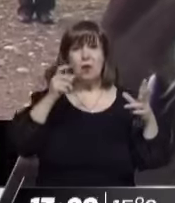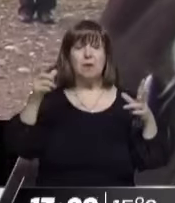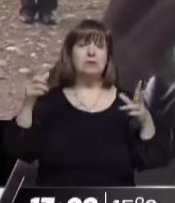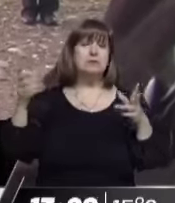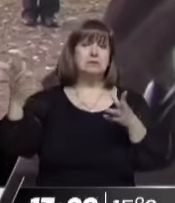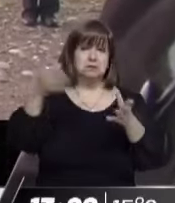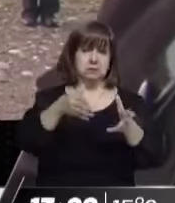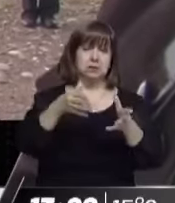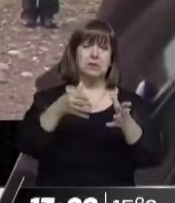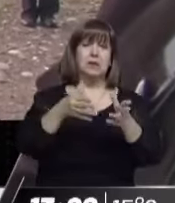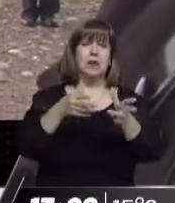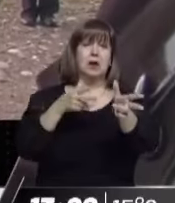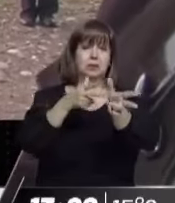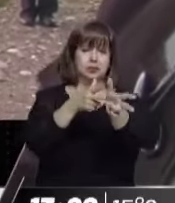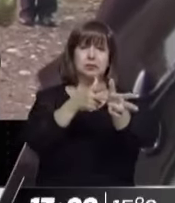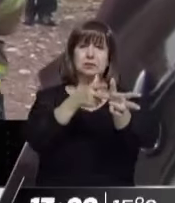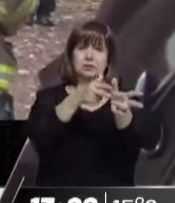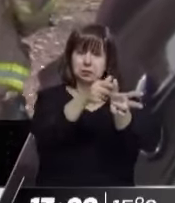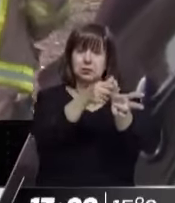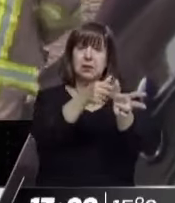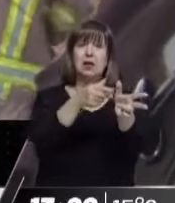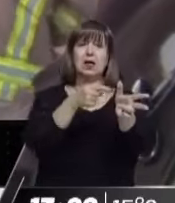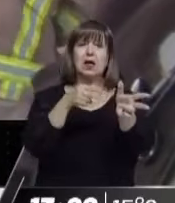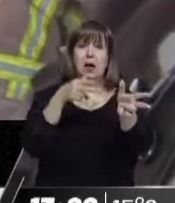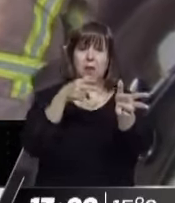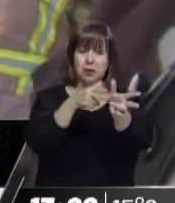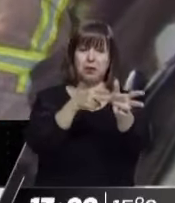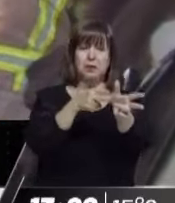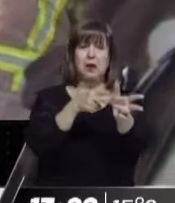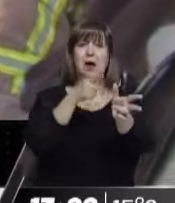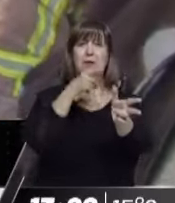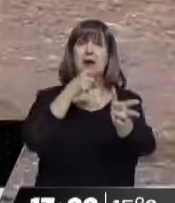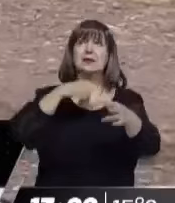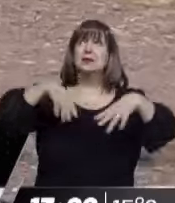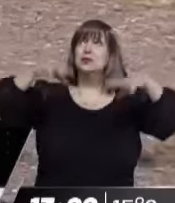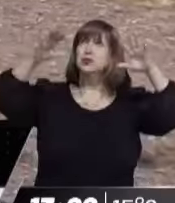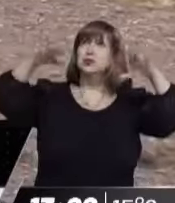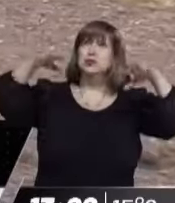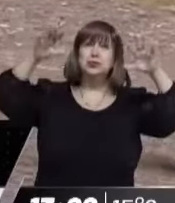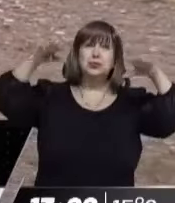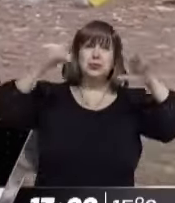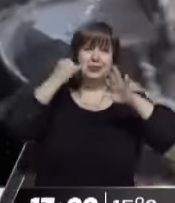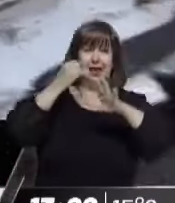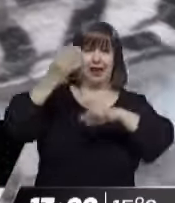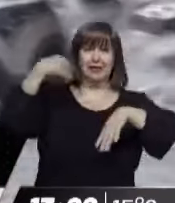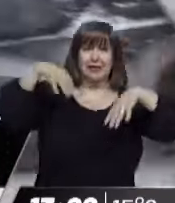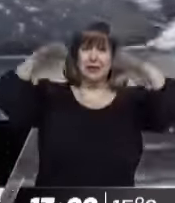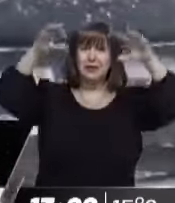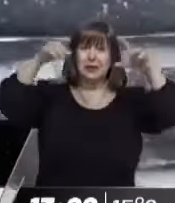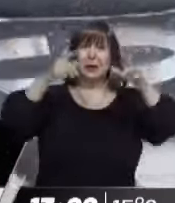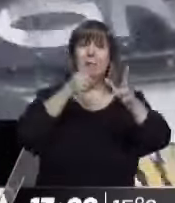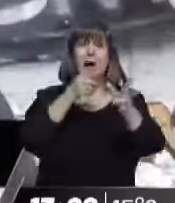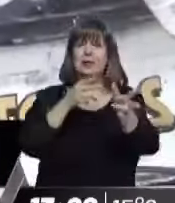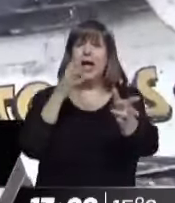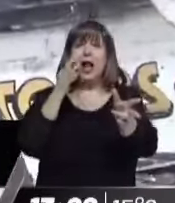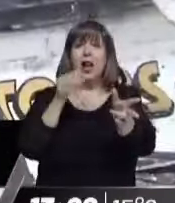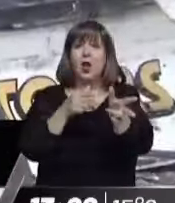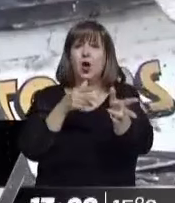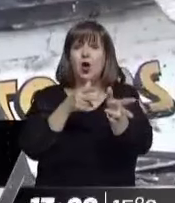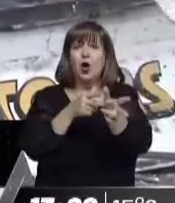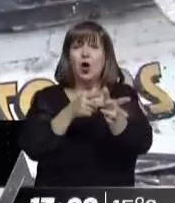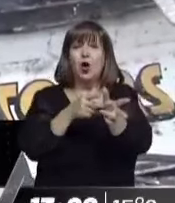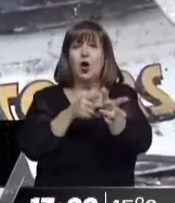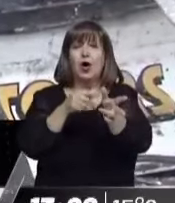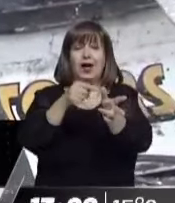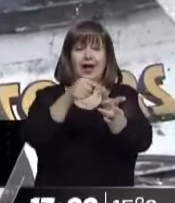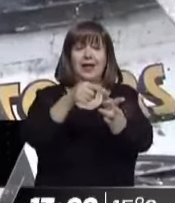atrás. En ese momento aparentemente estaba lloviznando, ha venido imprudentemente, frena